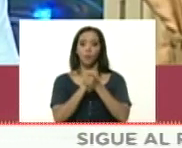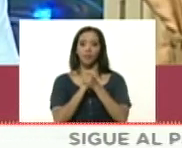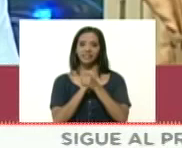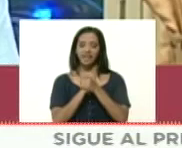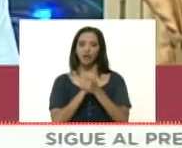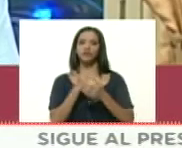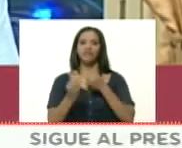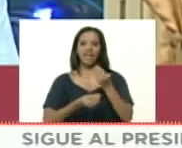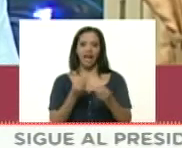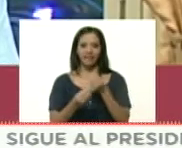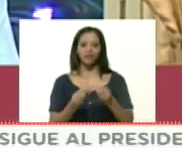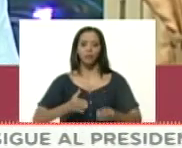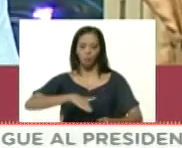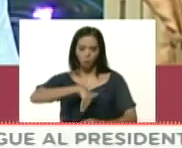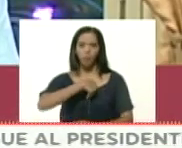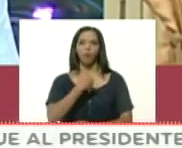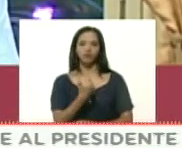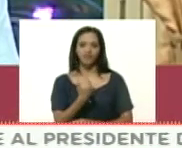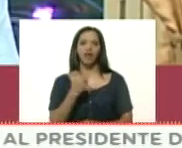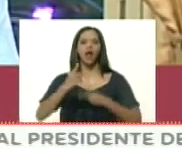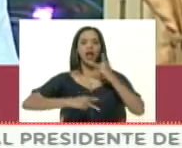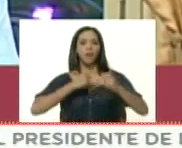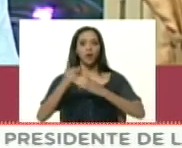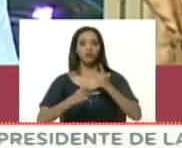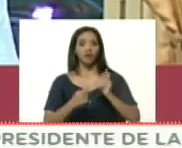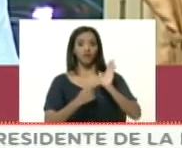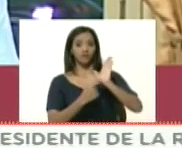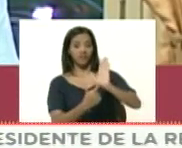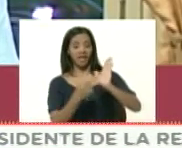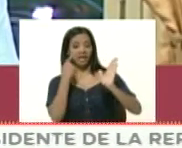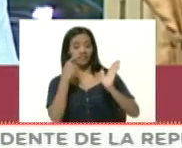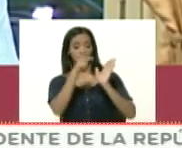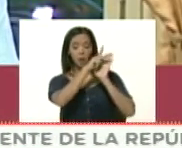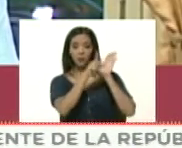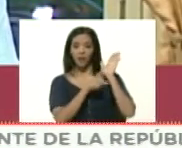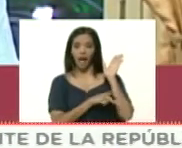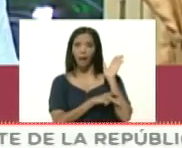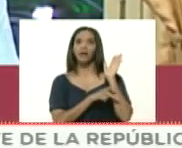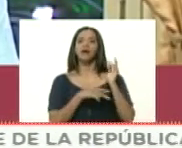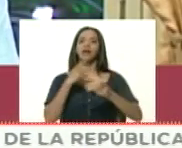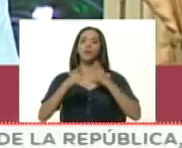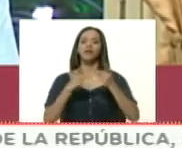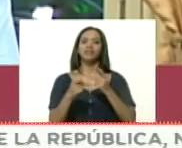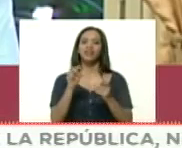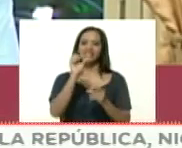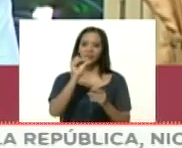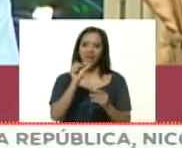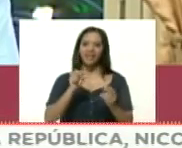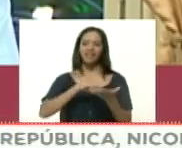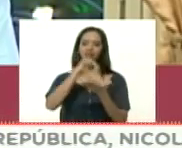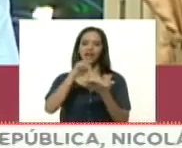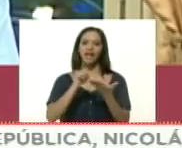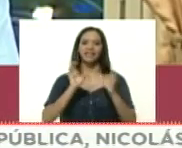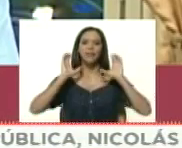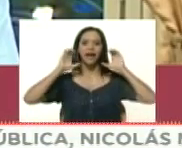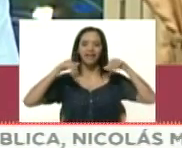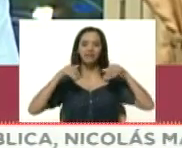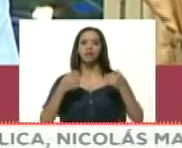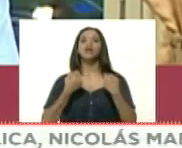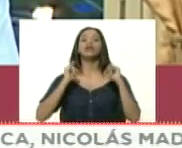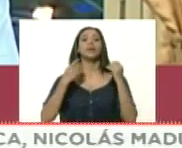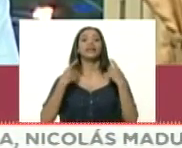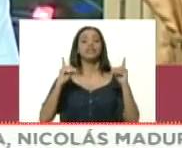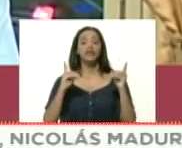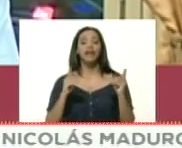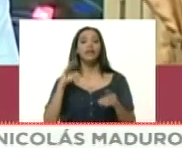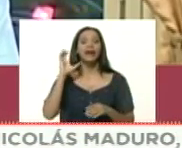hacen posible la producción. Fíjense ustedes, el programa para la producción de semilla nacional de maíz, independizar al país